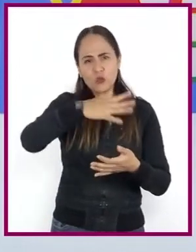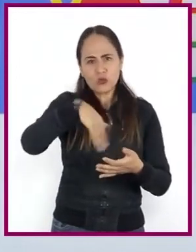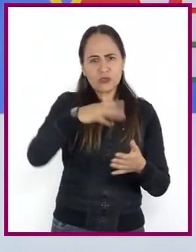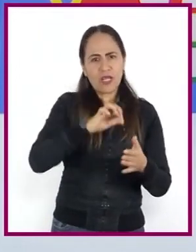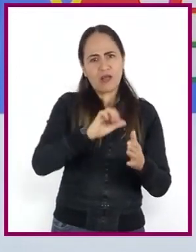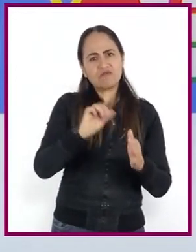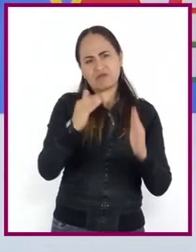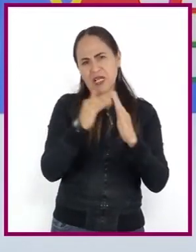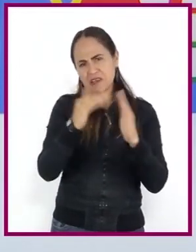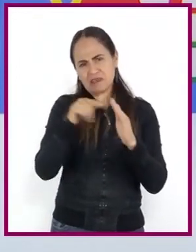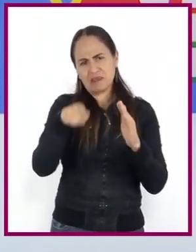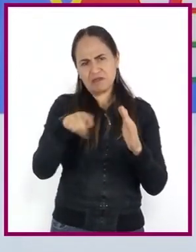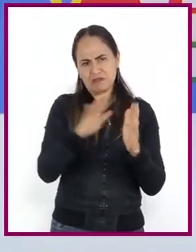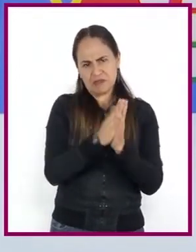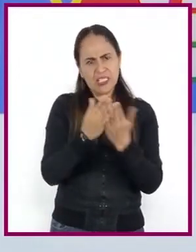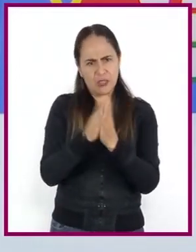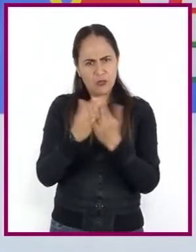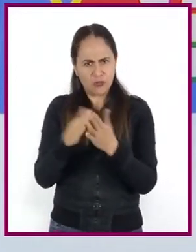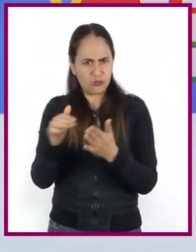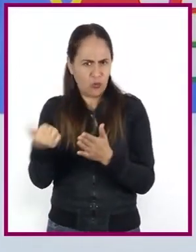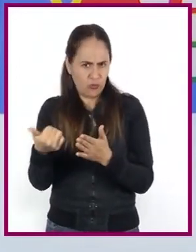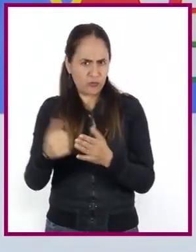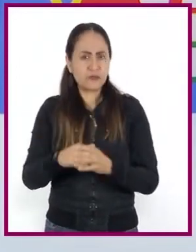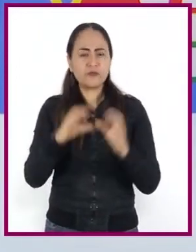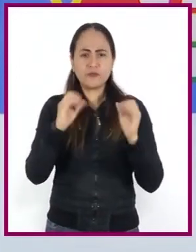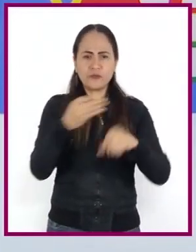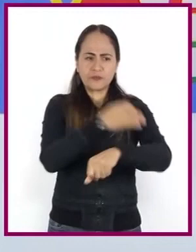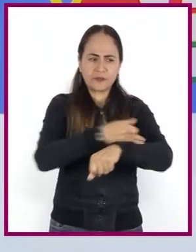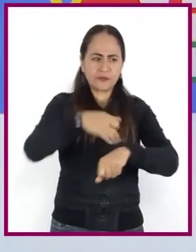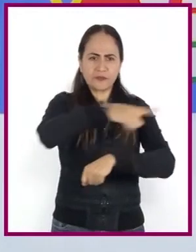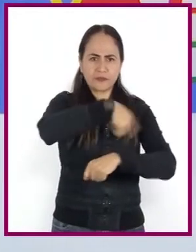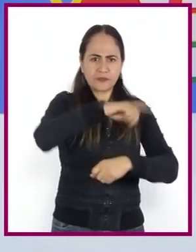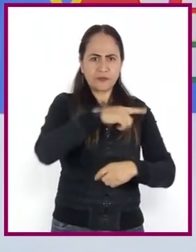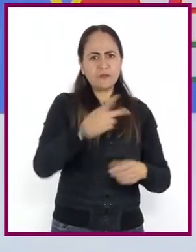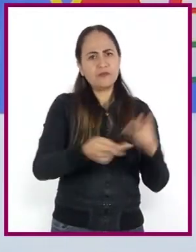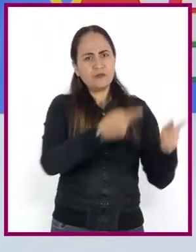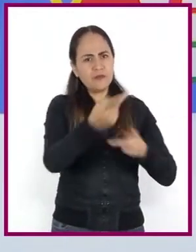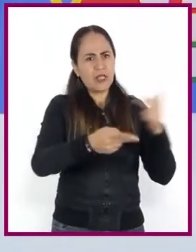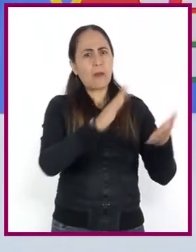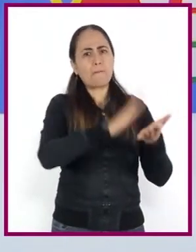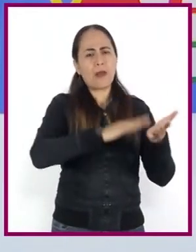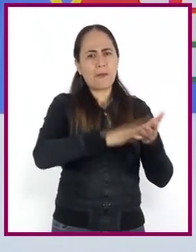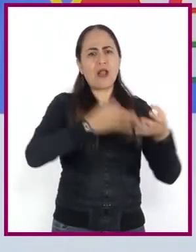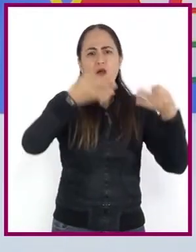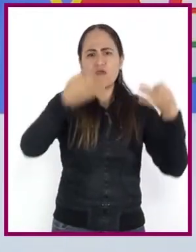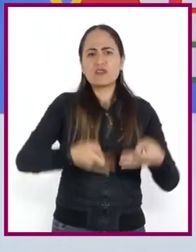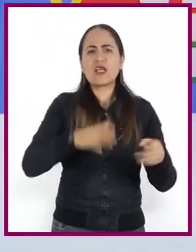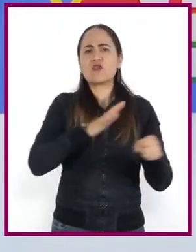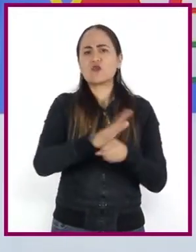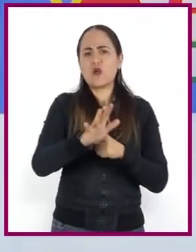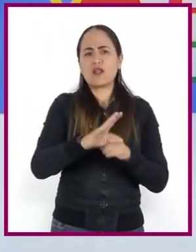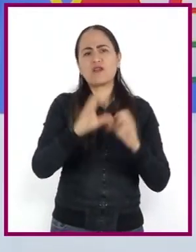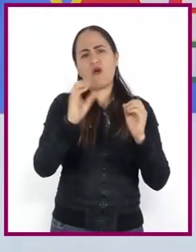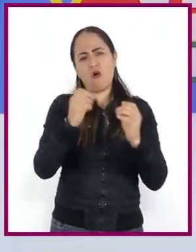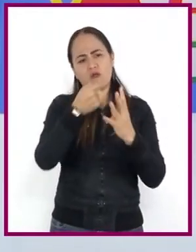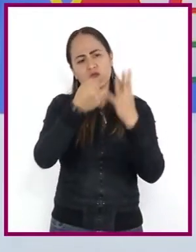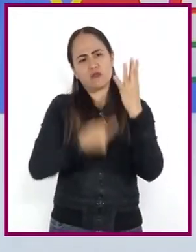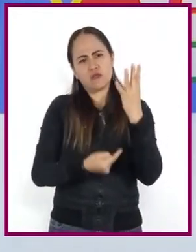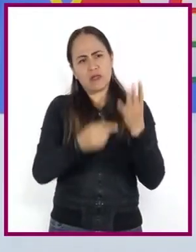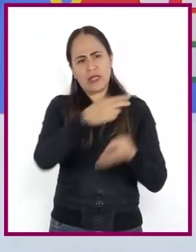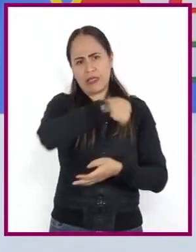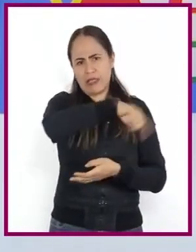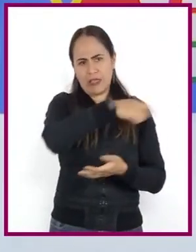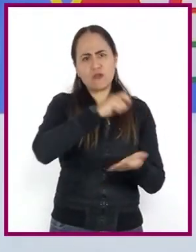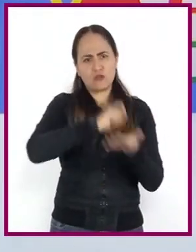en casa o preguntar entre sus familiares sobre los documentos oficiales o formularios que han